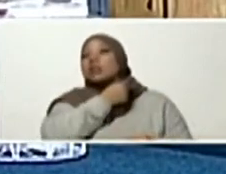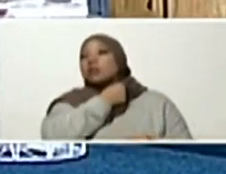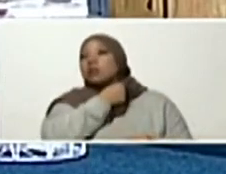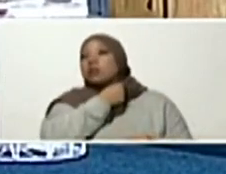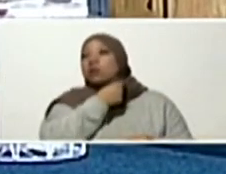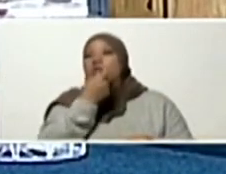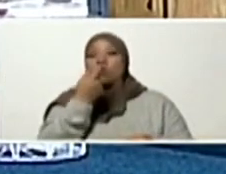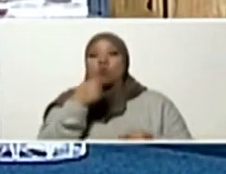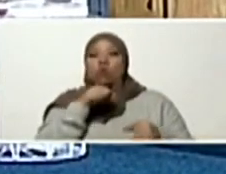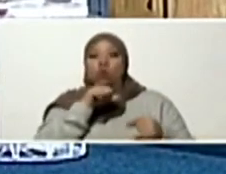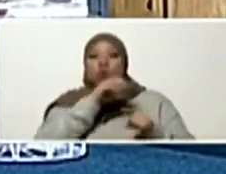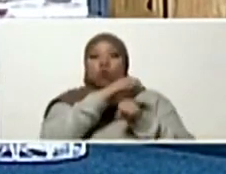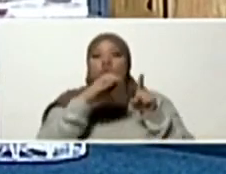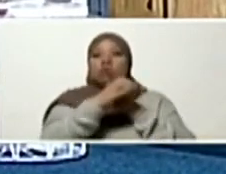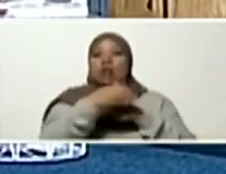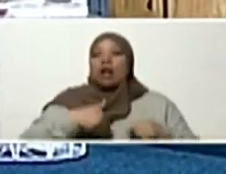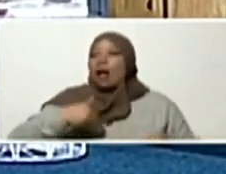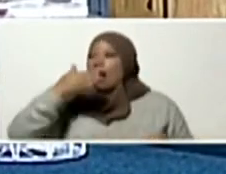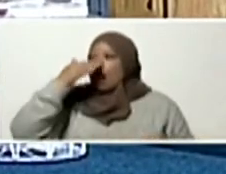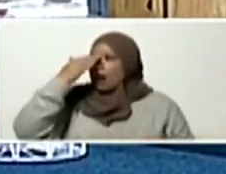son hechos con arquitectura árabe.